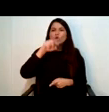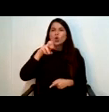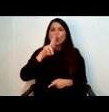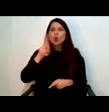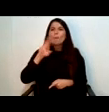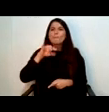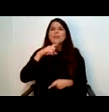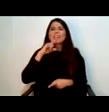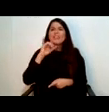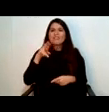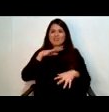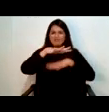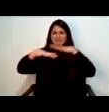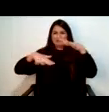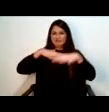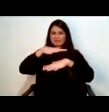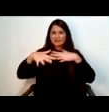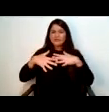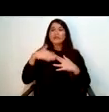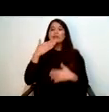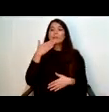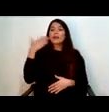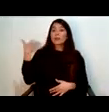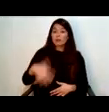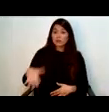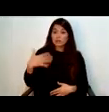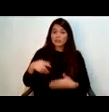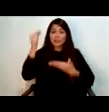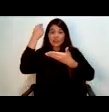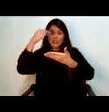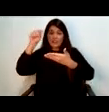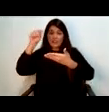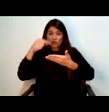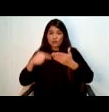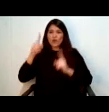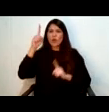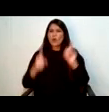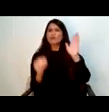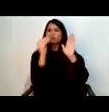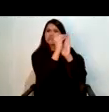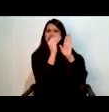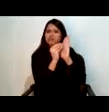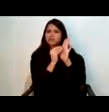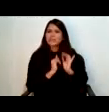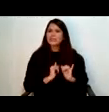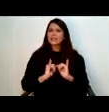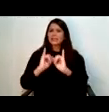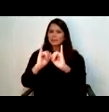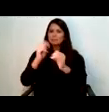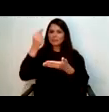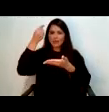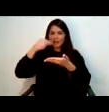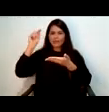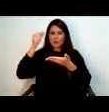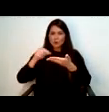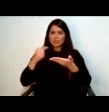veremos la importancia de la evaluación, algunos tips para poder hacer una evaluación. Dentro de eso veremos